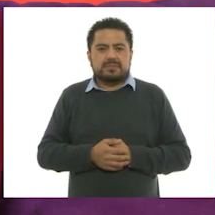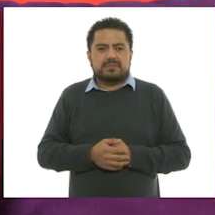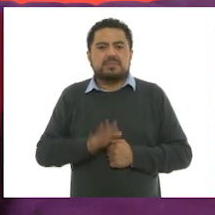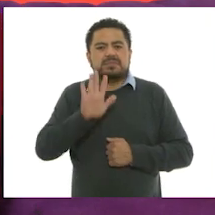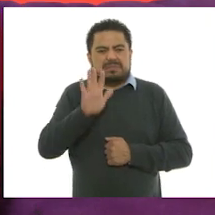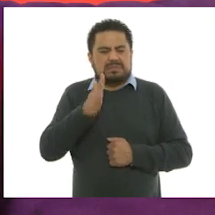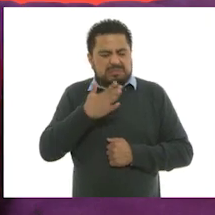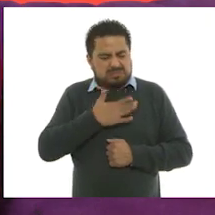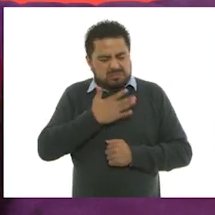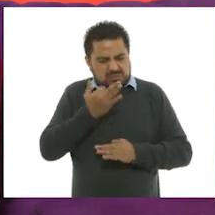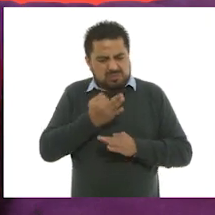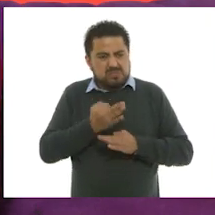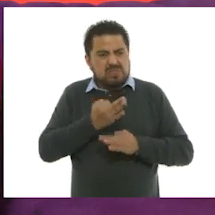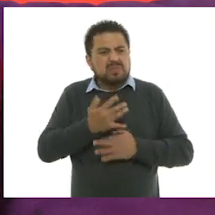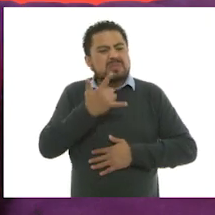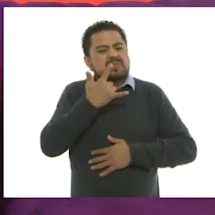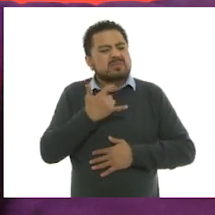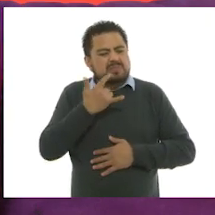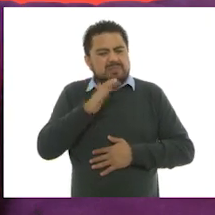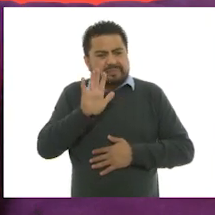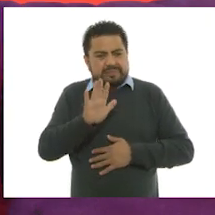Déjame ver.